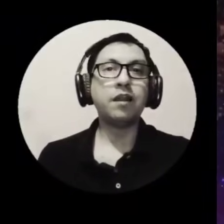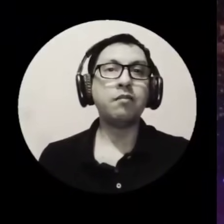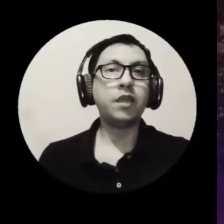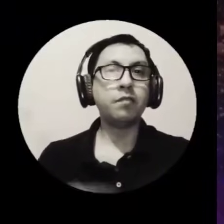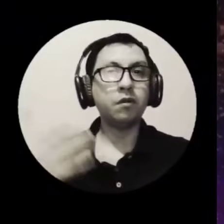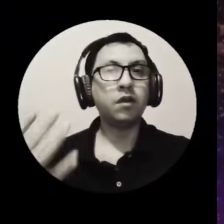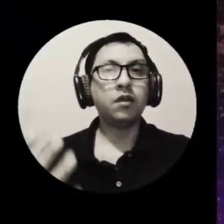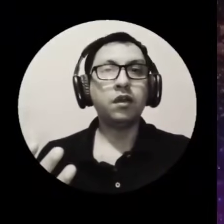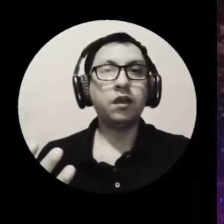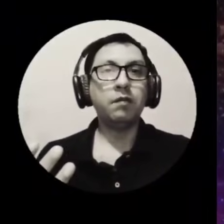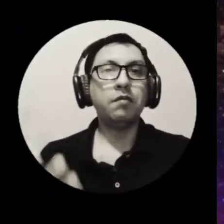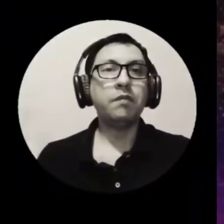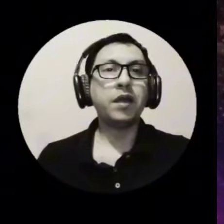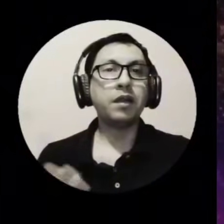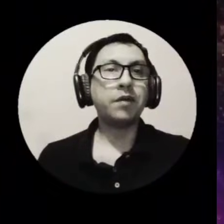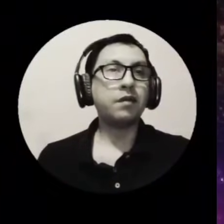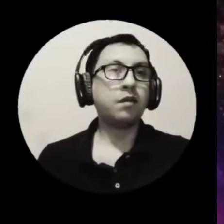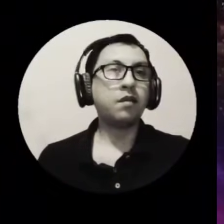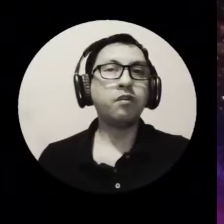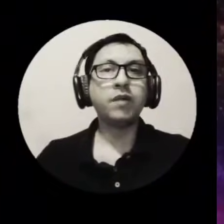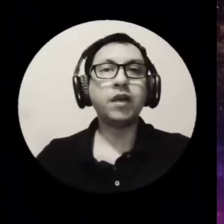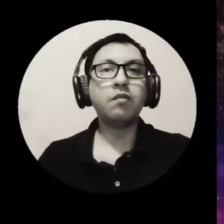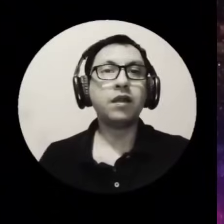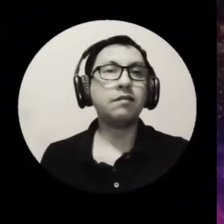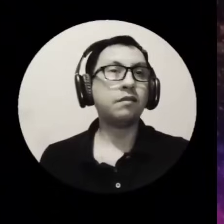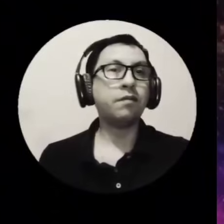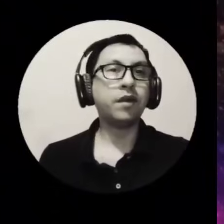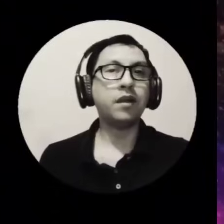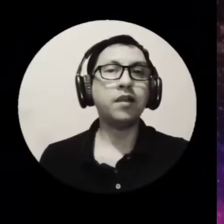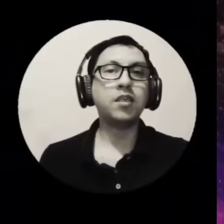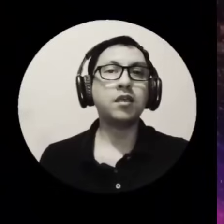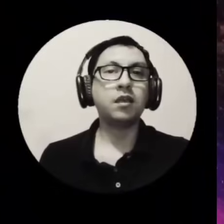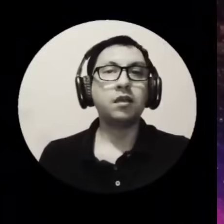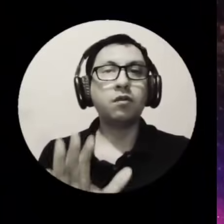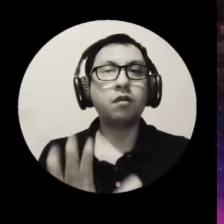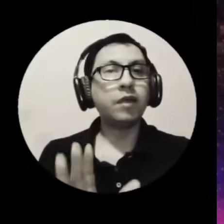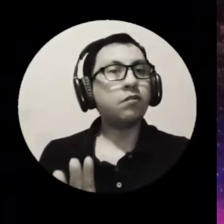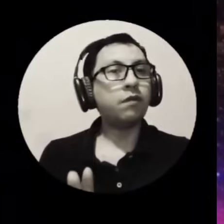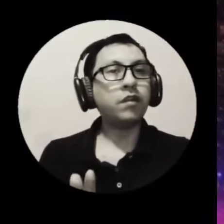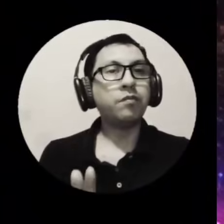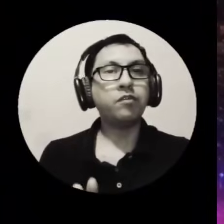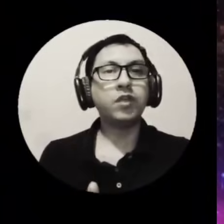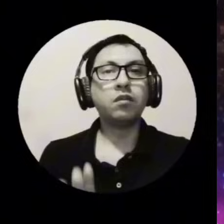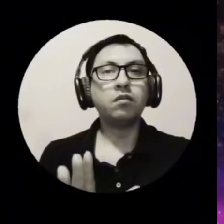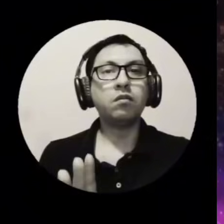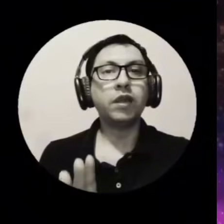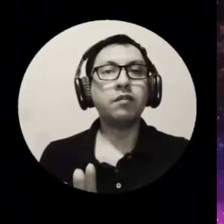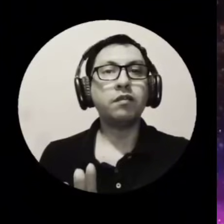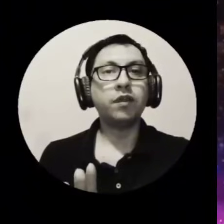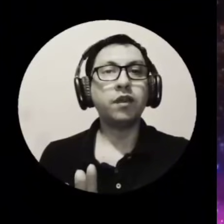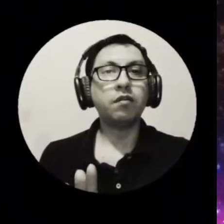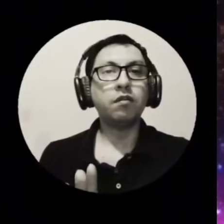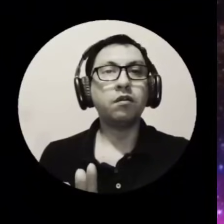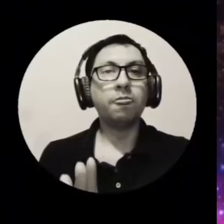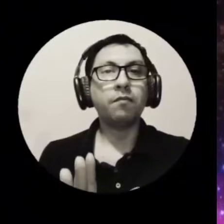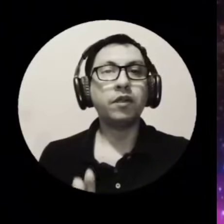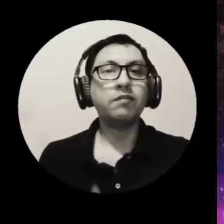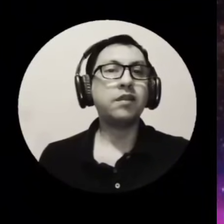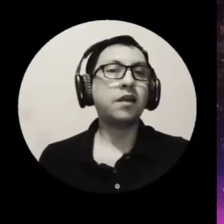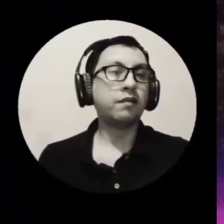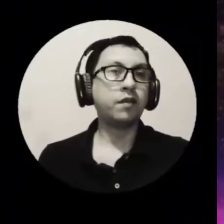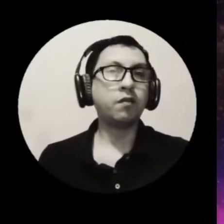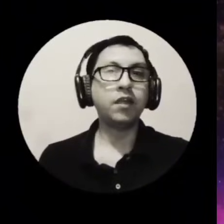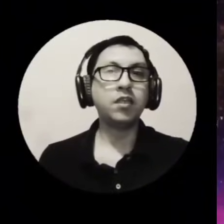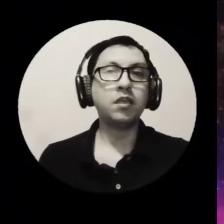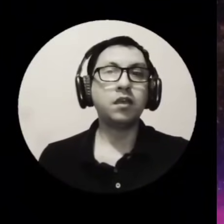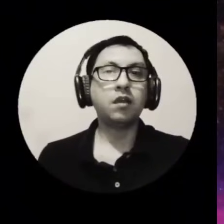el salario mínimo, mi papá era repartidor informal, no alcanzaba para la leche. Un aumento del 20% hubiera significado poder cenar